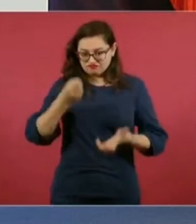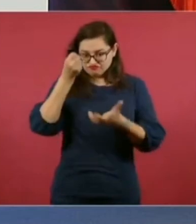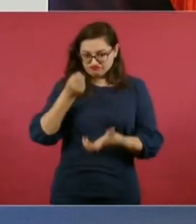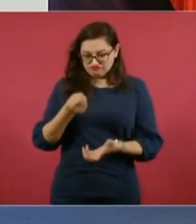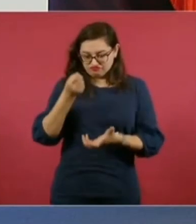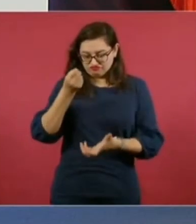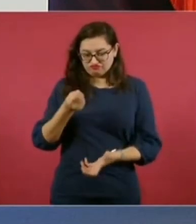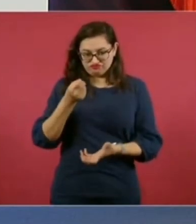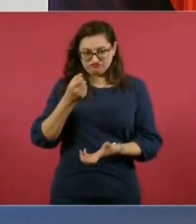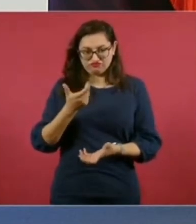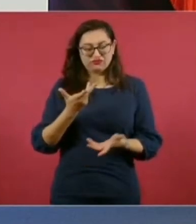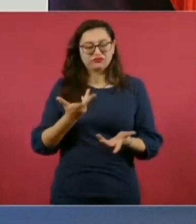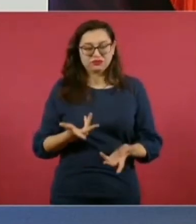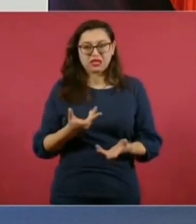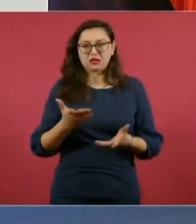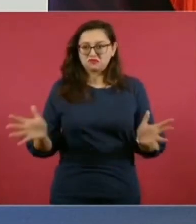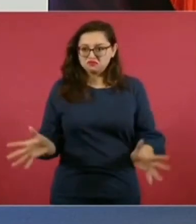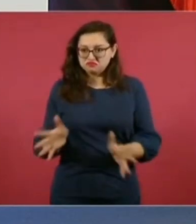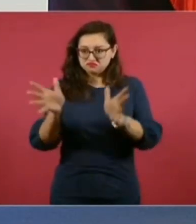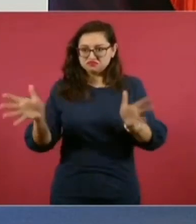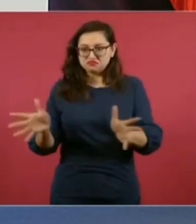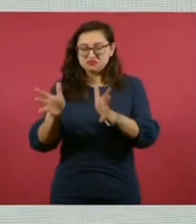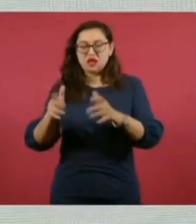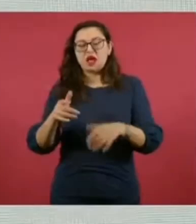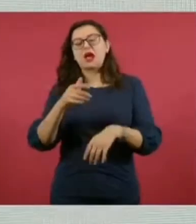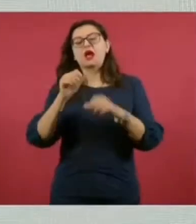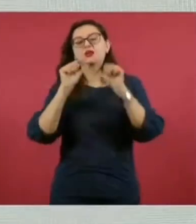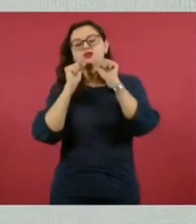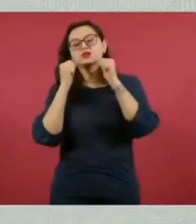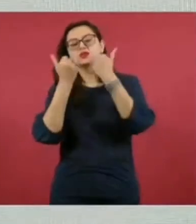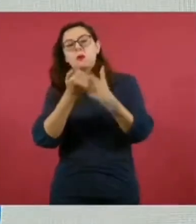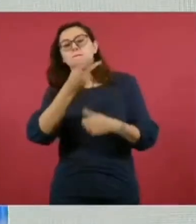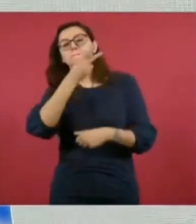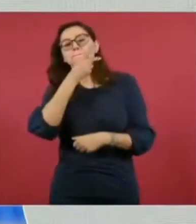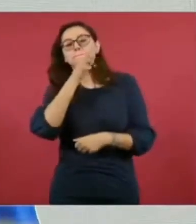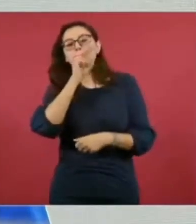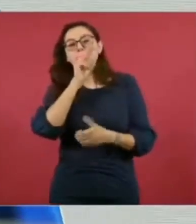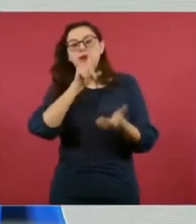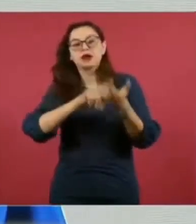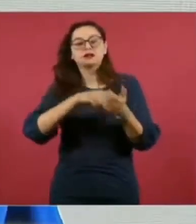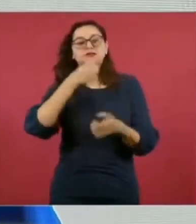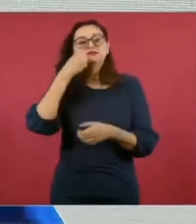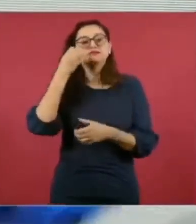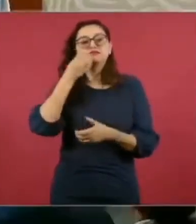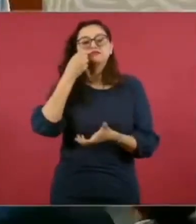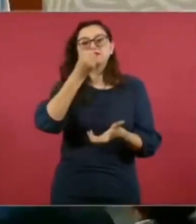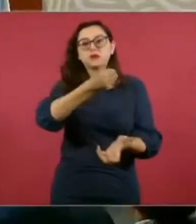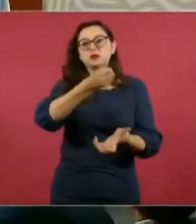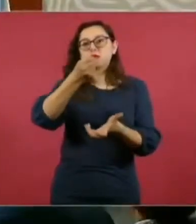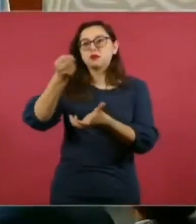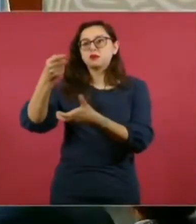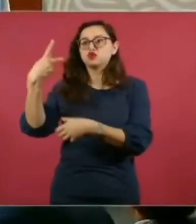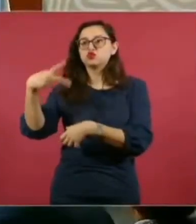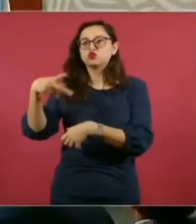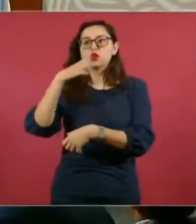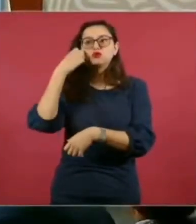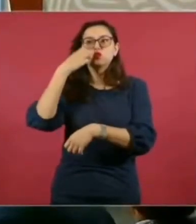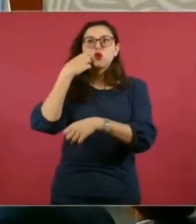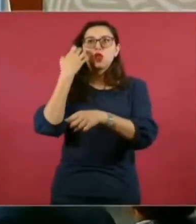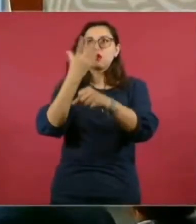a las sociedades de madres, de padres de familia, para que le dieran